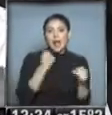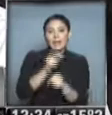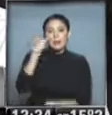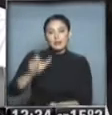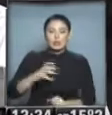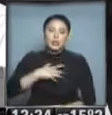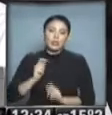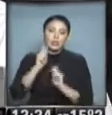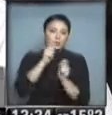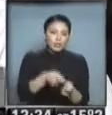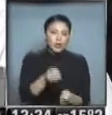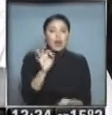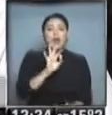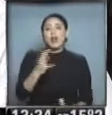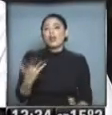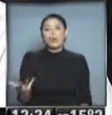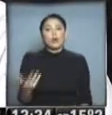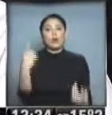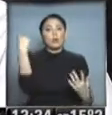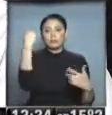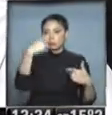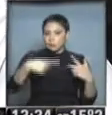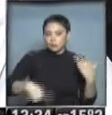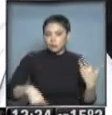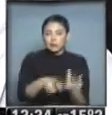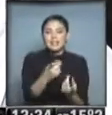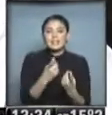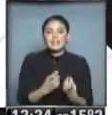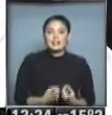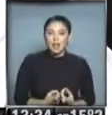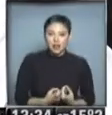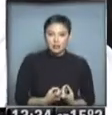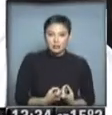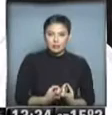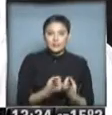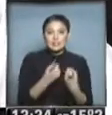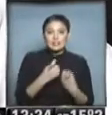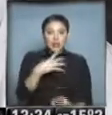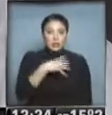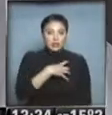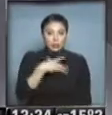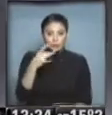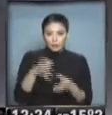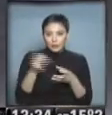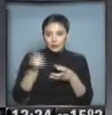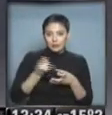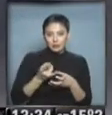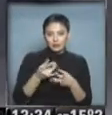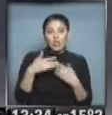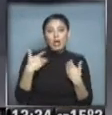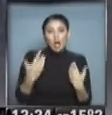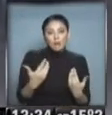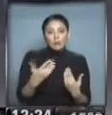donante adecuado o que por algunas características requieren de este dispositivo para que se